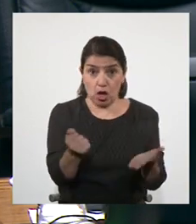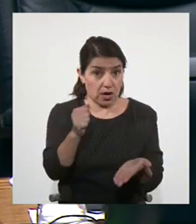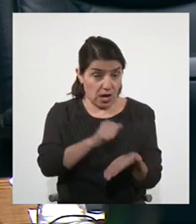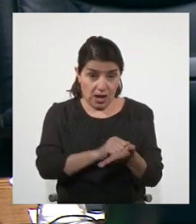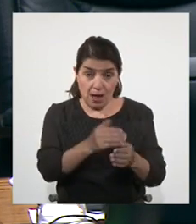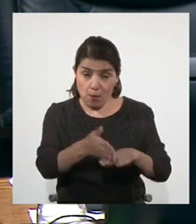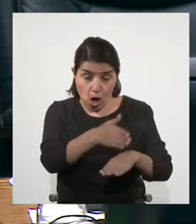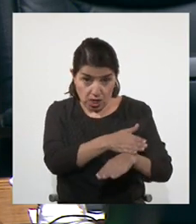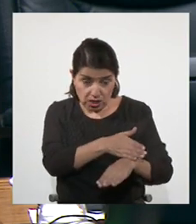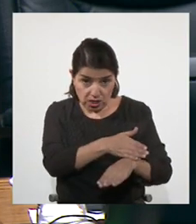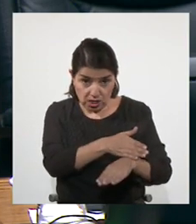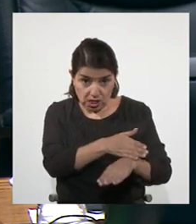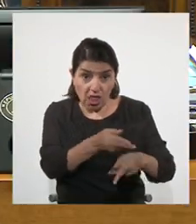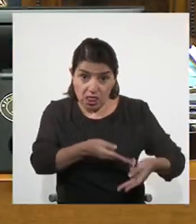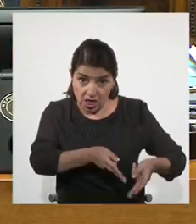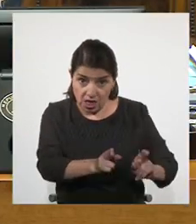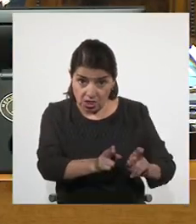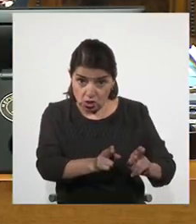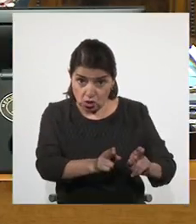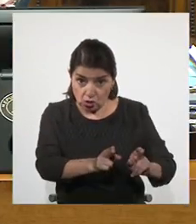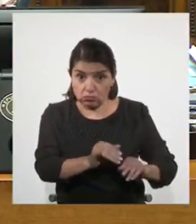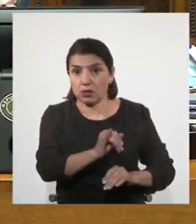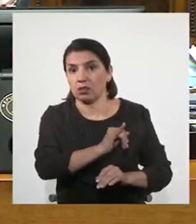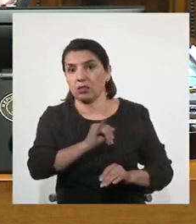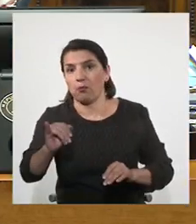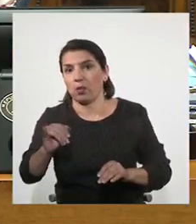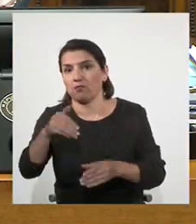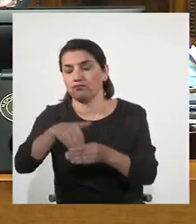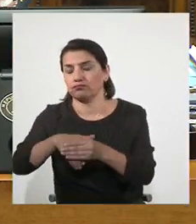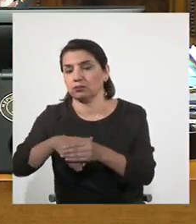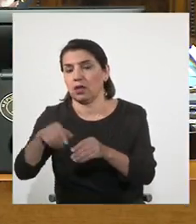precluyó. Gracias, presidente.